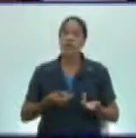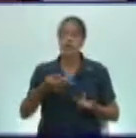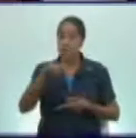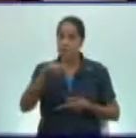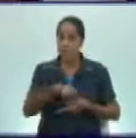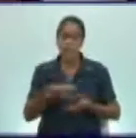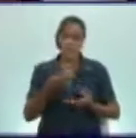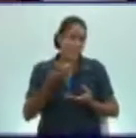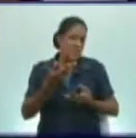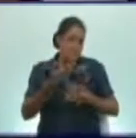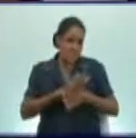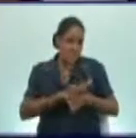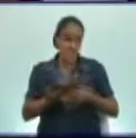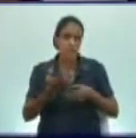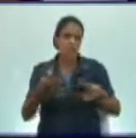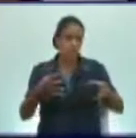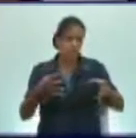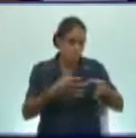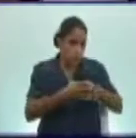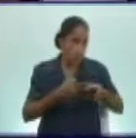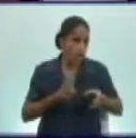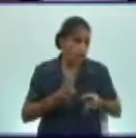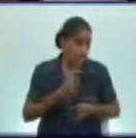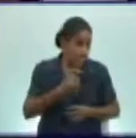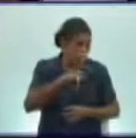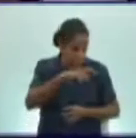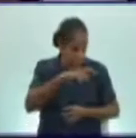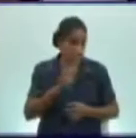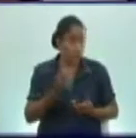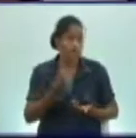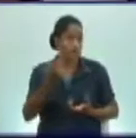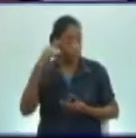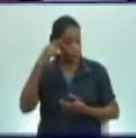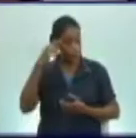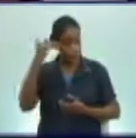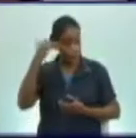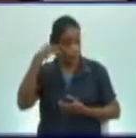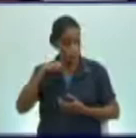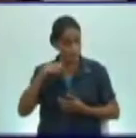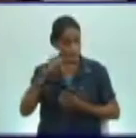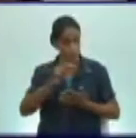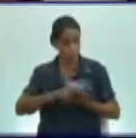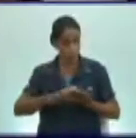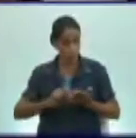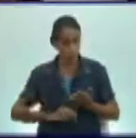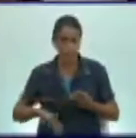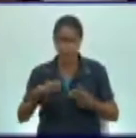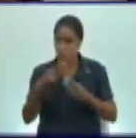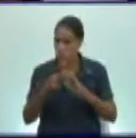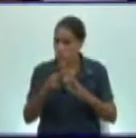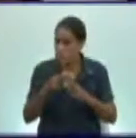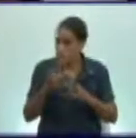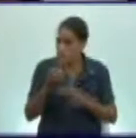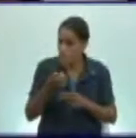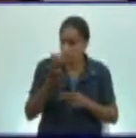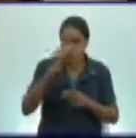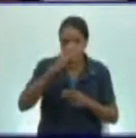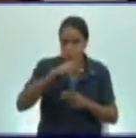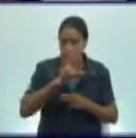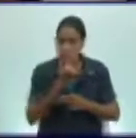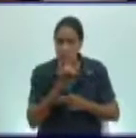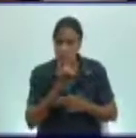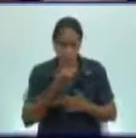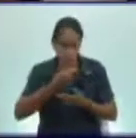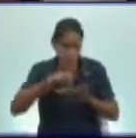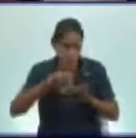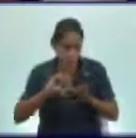este grupo. Tienen que tener en cuenta a la hora de copiarlo, copiar bien el nombre, no haya ningún tipo de error ortográfico,